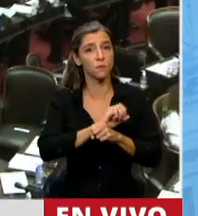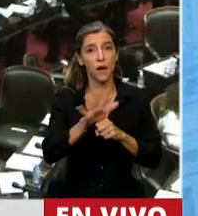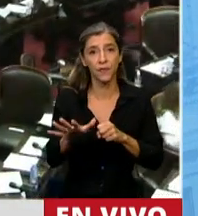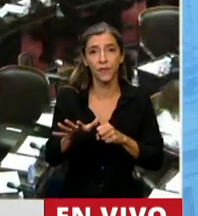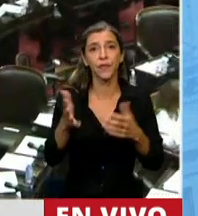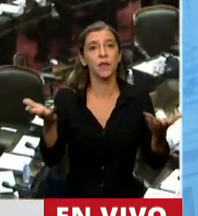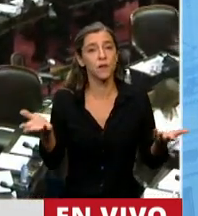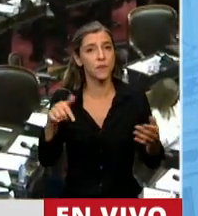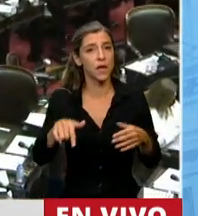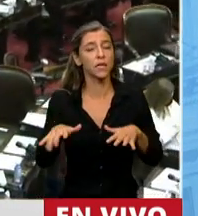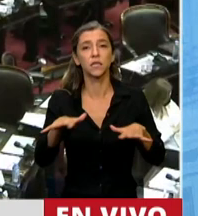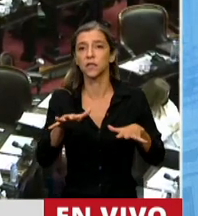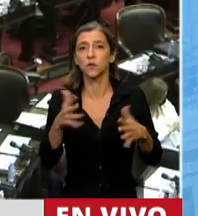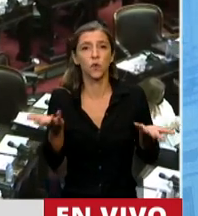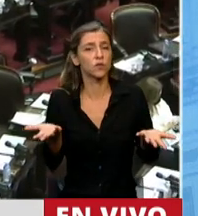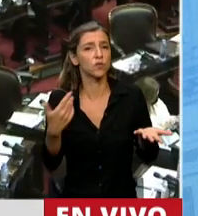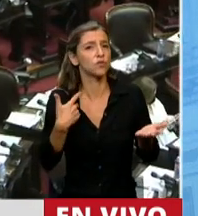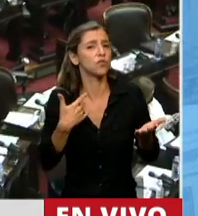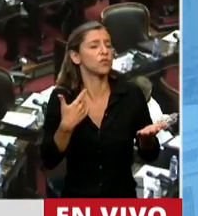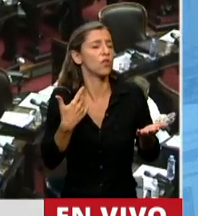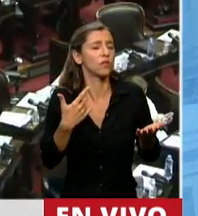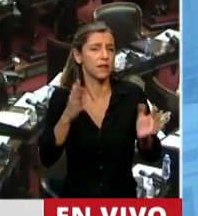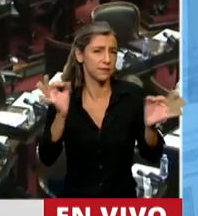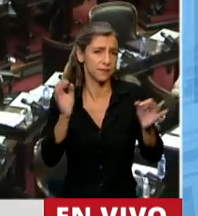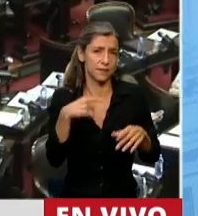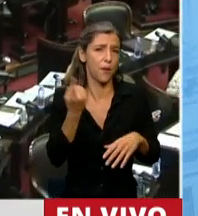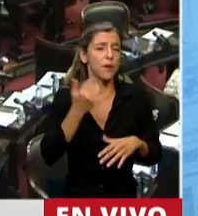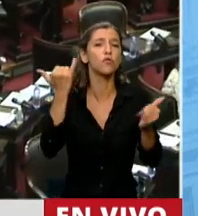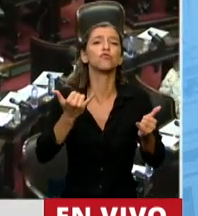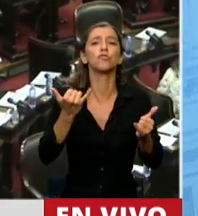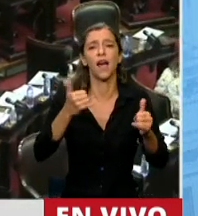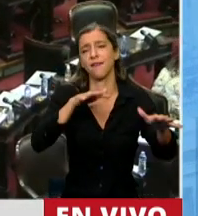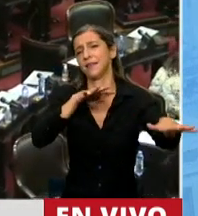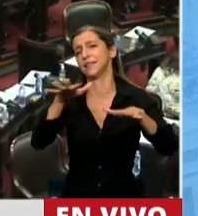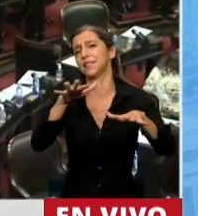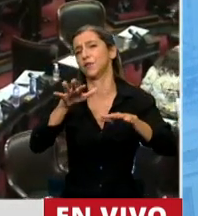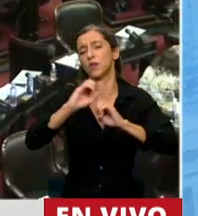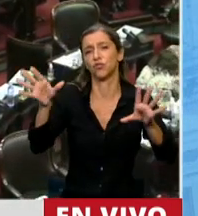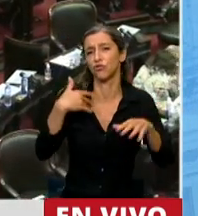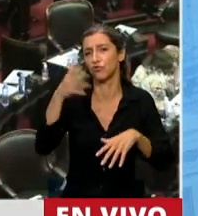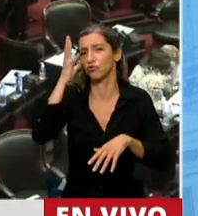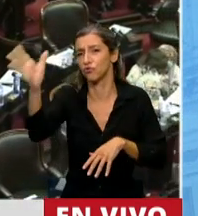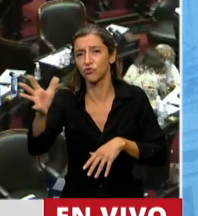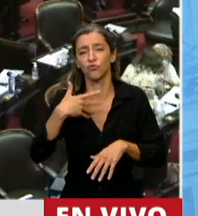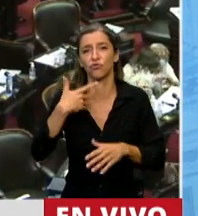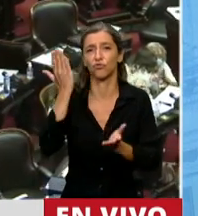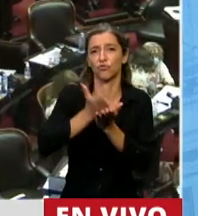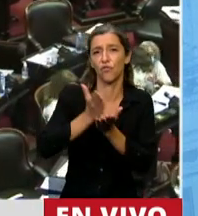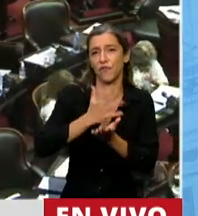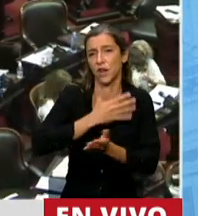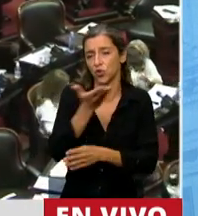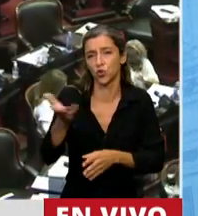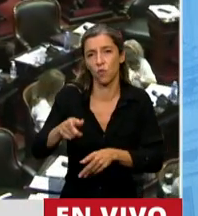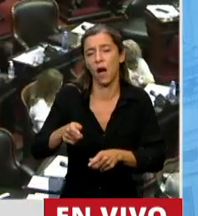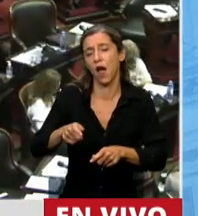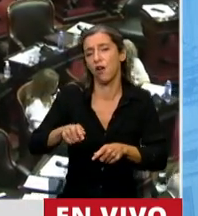han ocurrido muchos hechos de violencia institucional, de abusos, de violaciones de los derechos humanos, nos parece que el